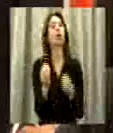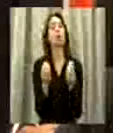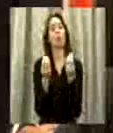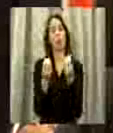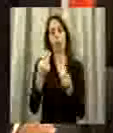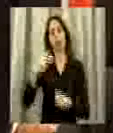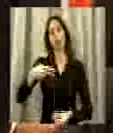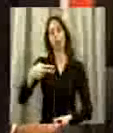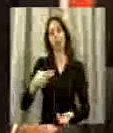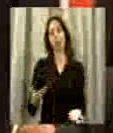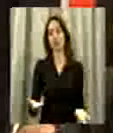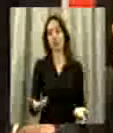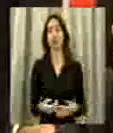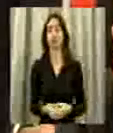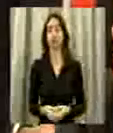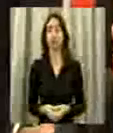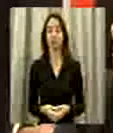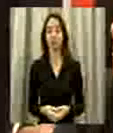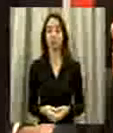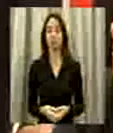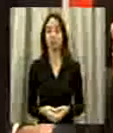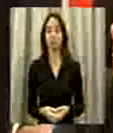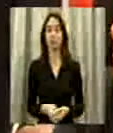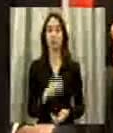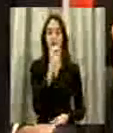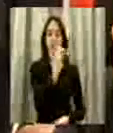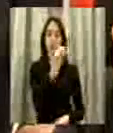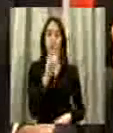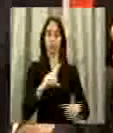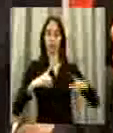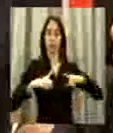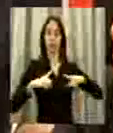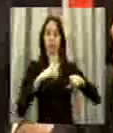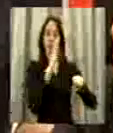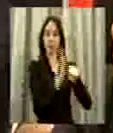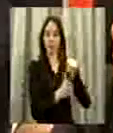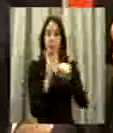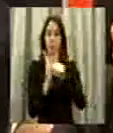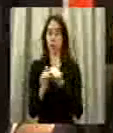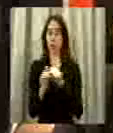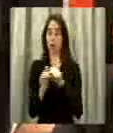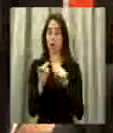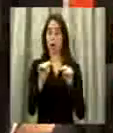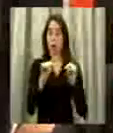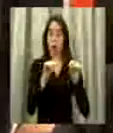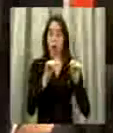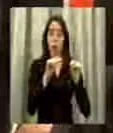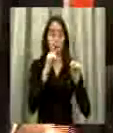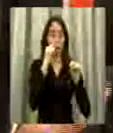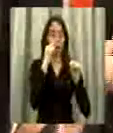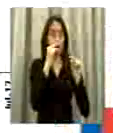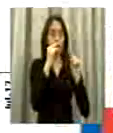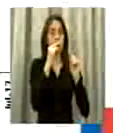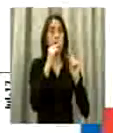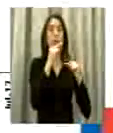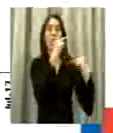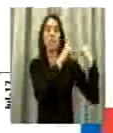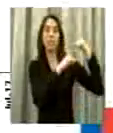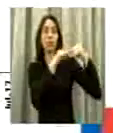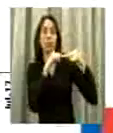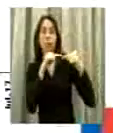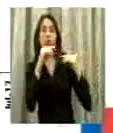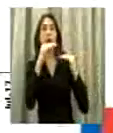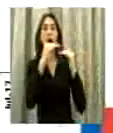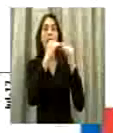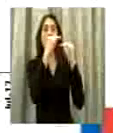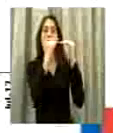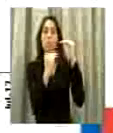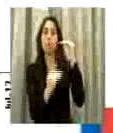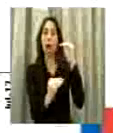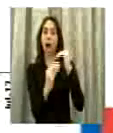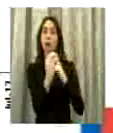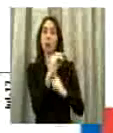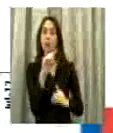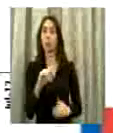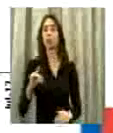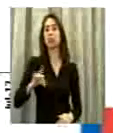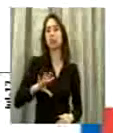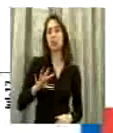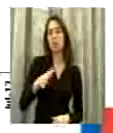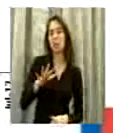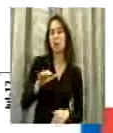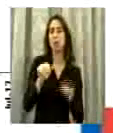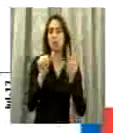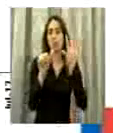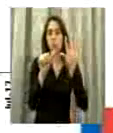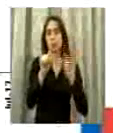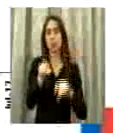también. Y así la tasa de desempleo está llegando a niveles históricamente bajos. Para Chile una tasa de desempleo que está en torno